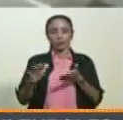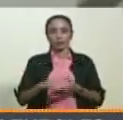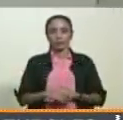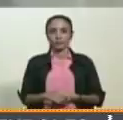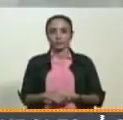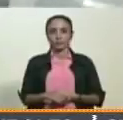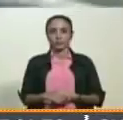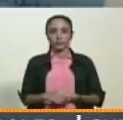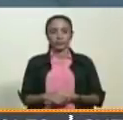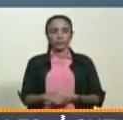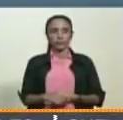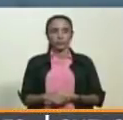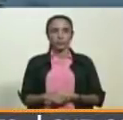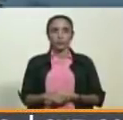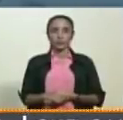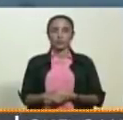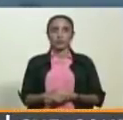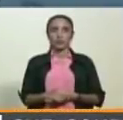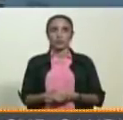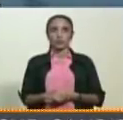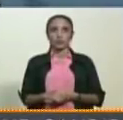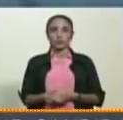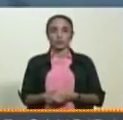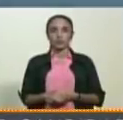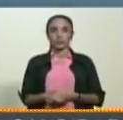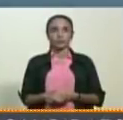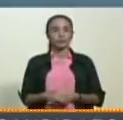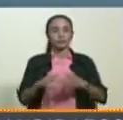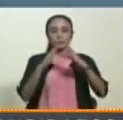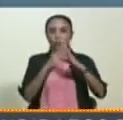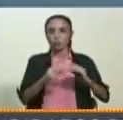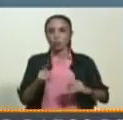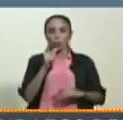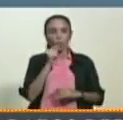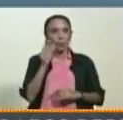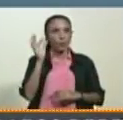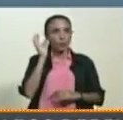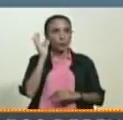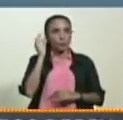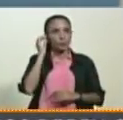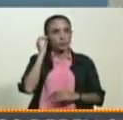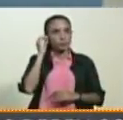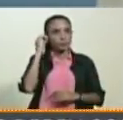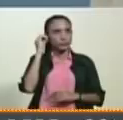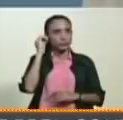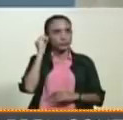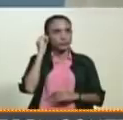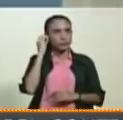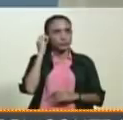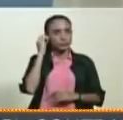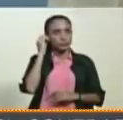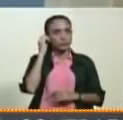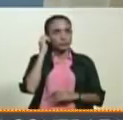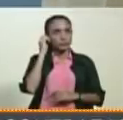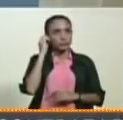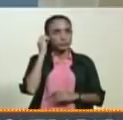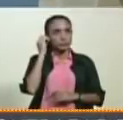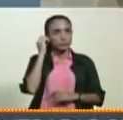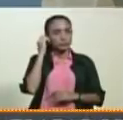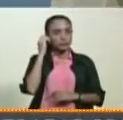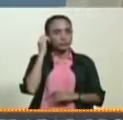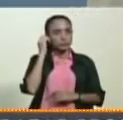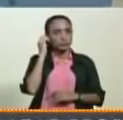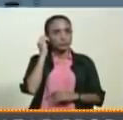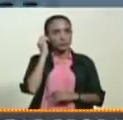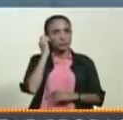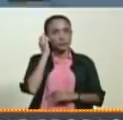gratuito, incluyente, de todas y de todos los venezolanos. Por eso nos da mucho gusto hoy,